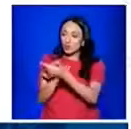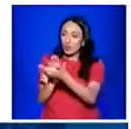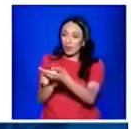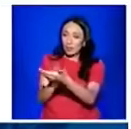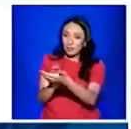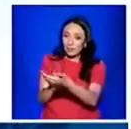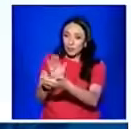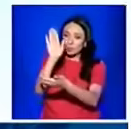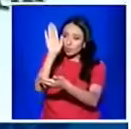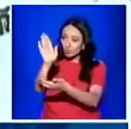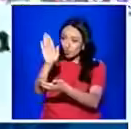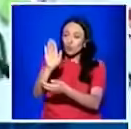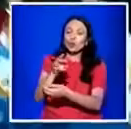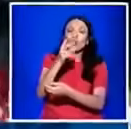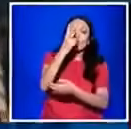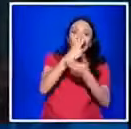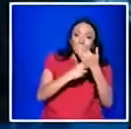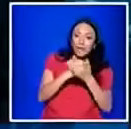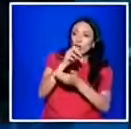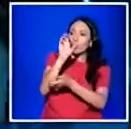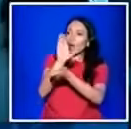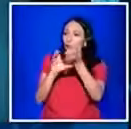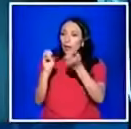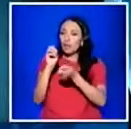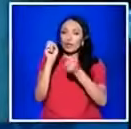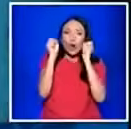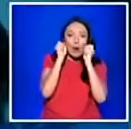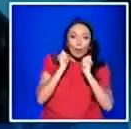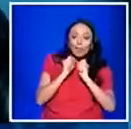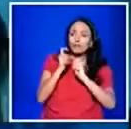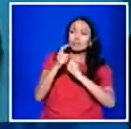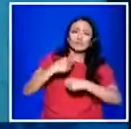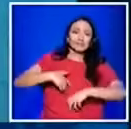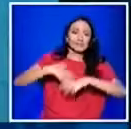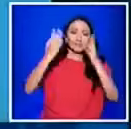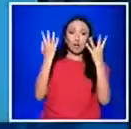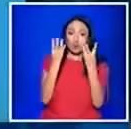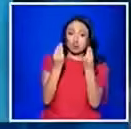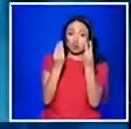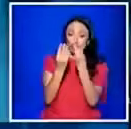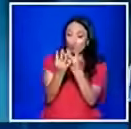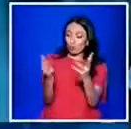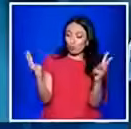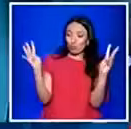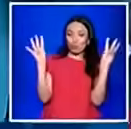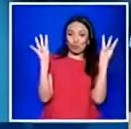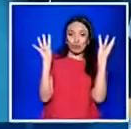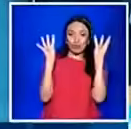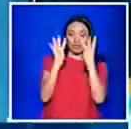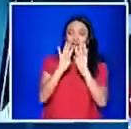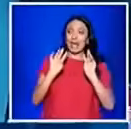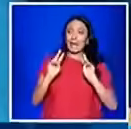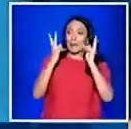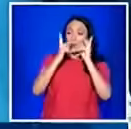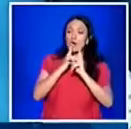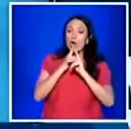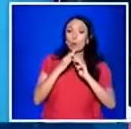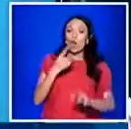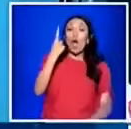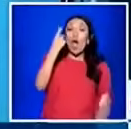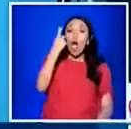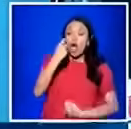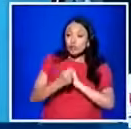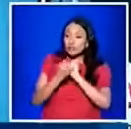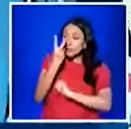para el abuelito, para el hermano. 101 años que nos describe esta historia, en esta fotografía, 11 hijos, dedicado